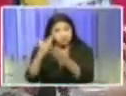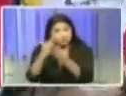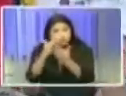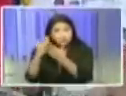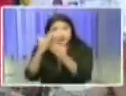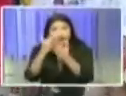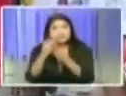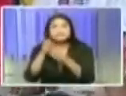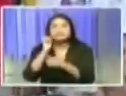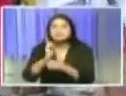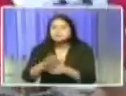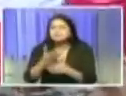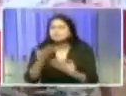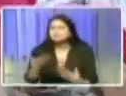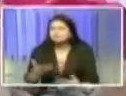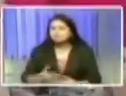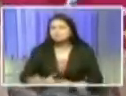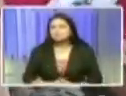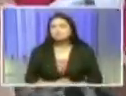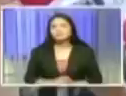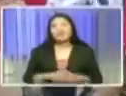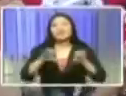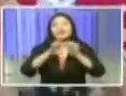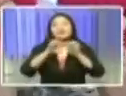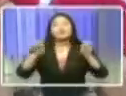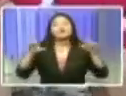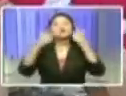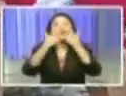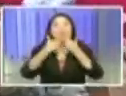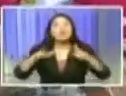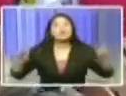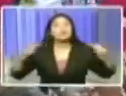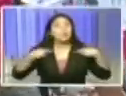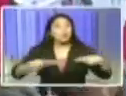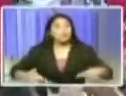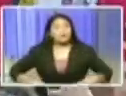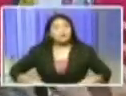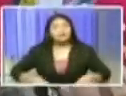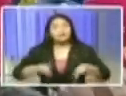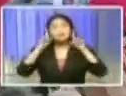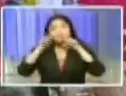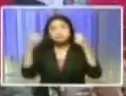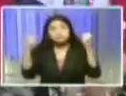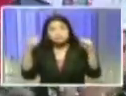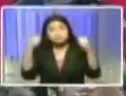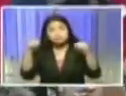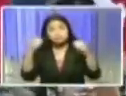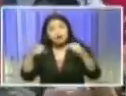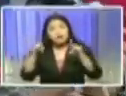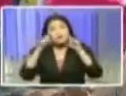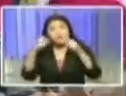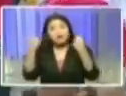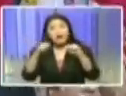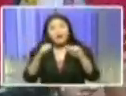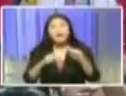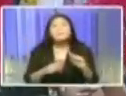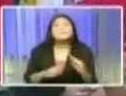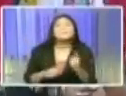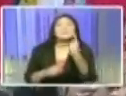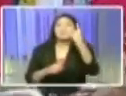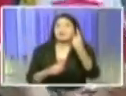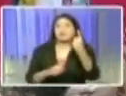deben ser en la educación libre humanista que impartimos desde el primer